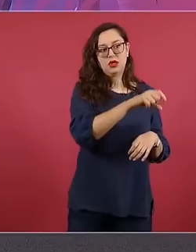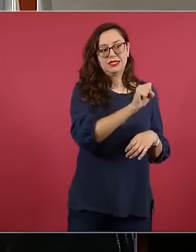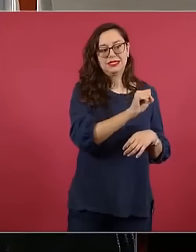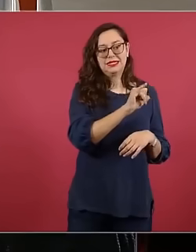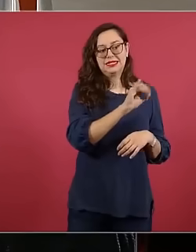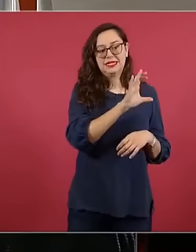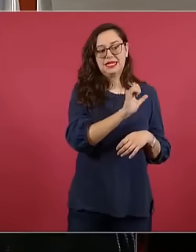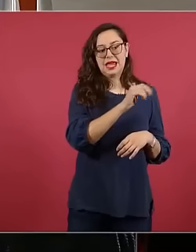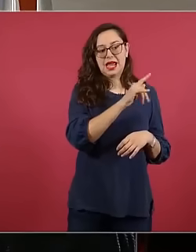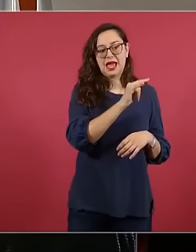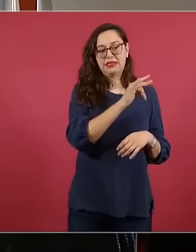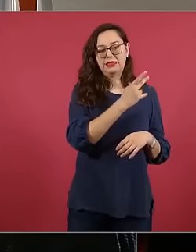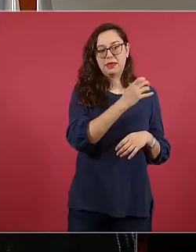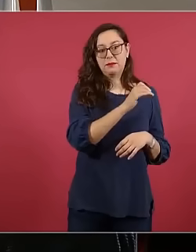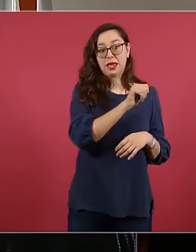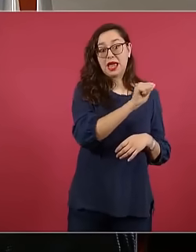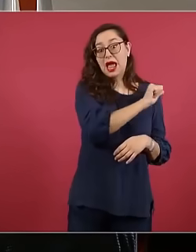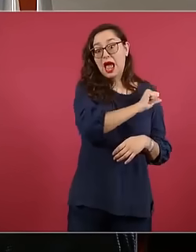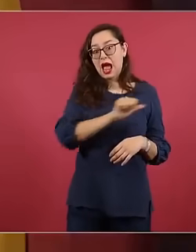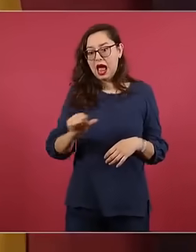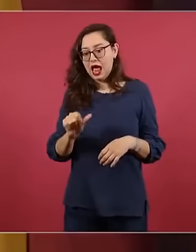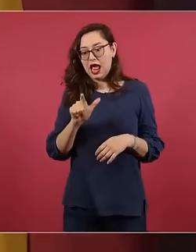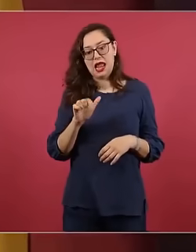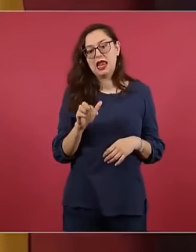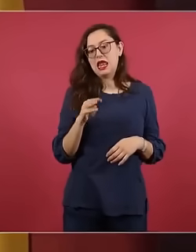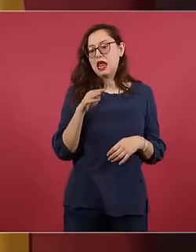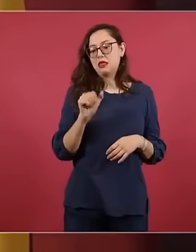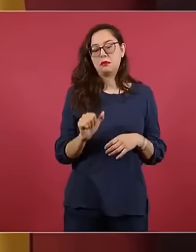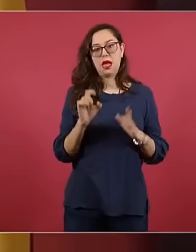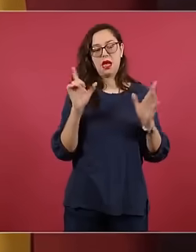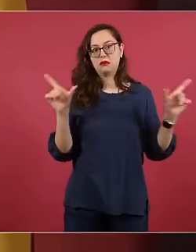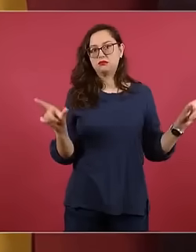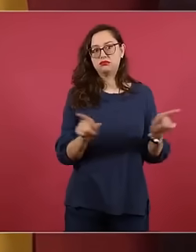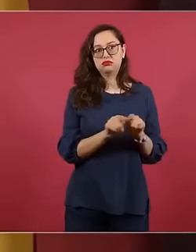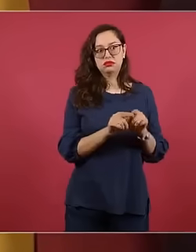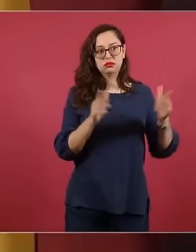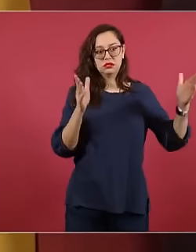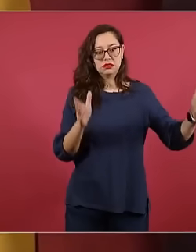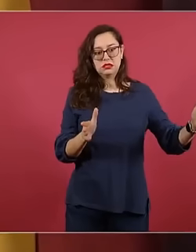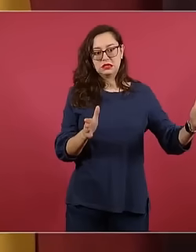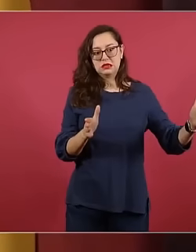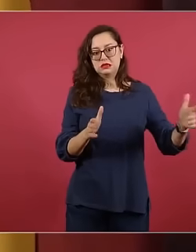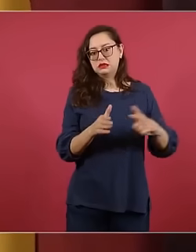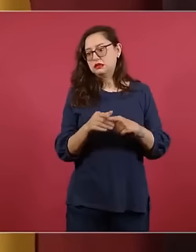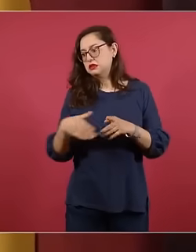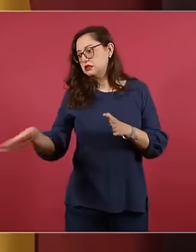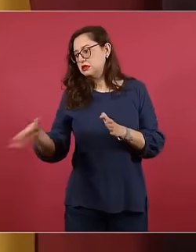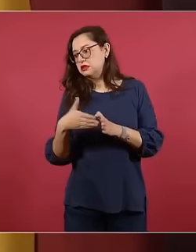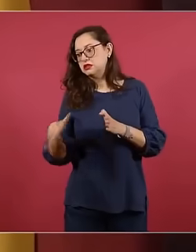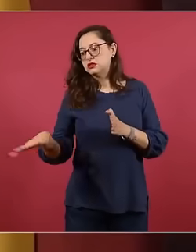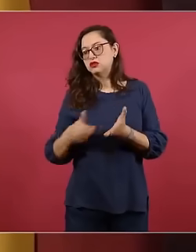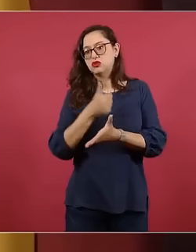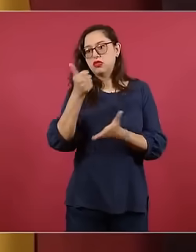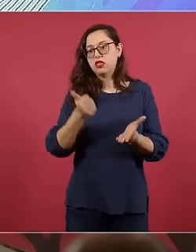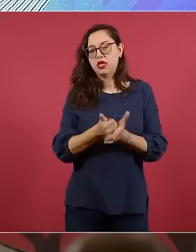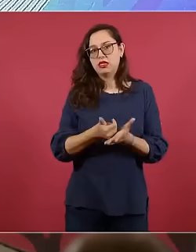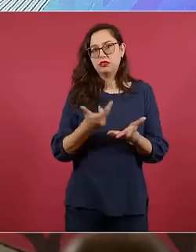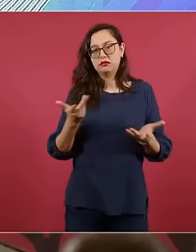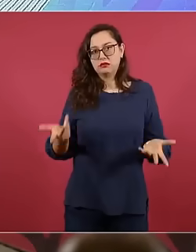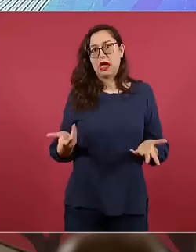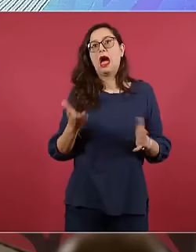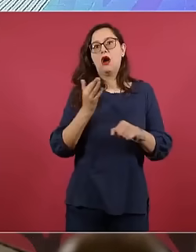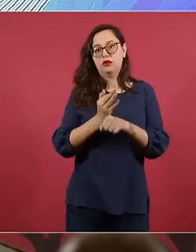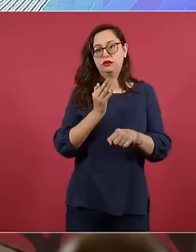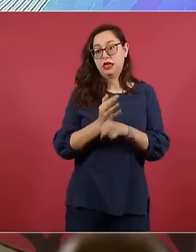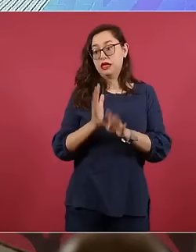está conectado con la ciudad. Y en efecto, como dijo el presidente, siguen las obras hasta